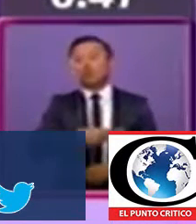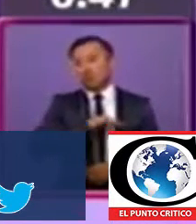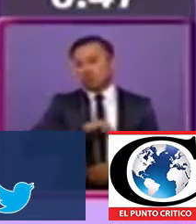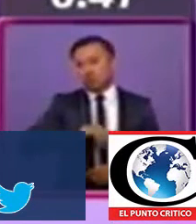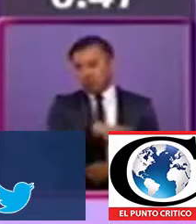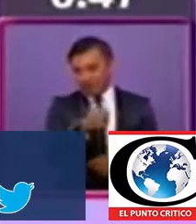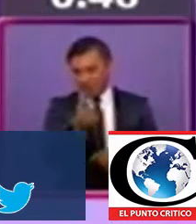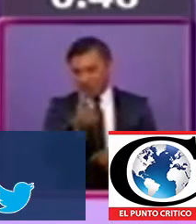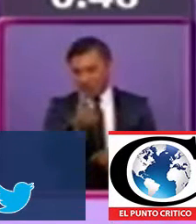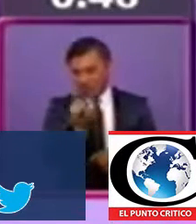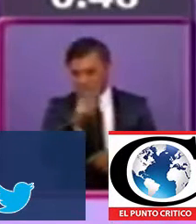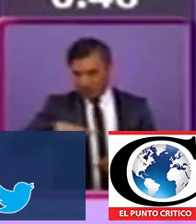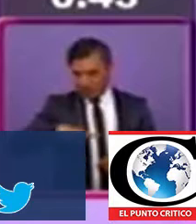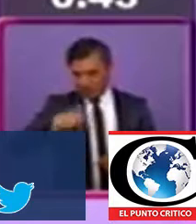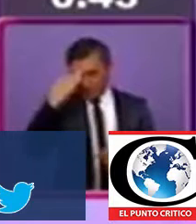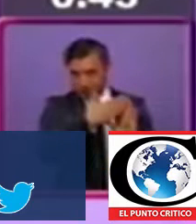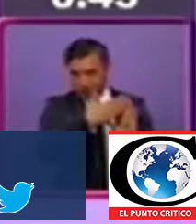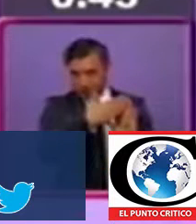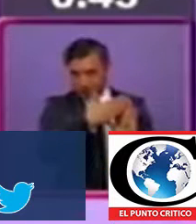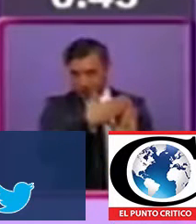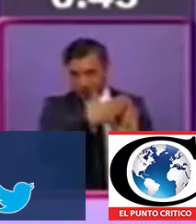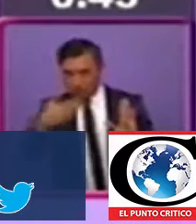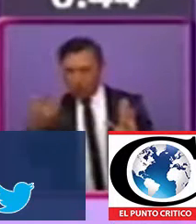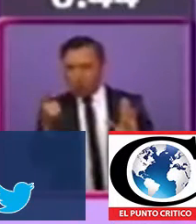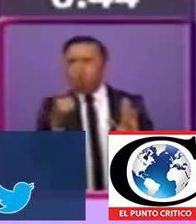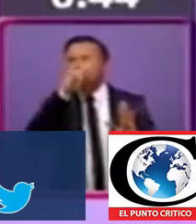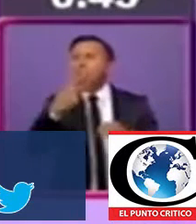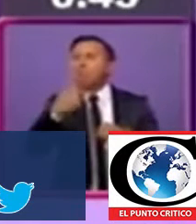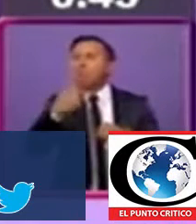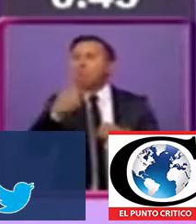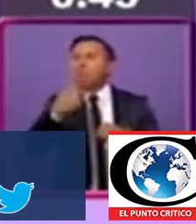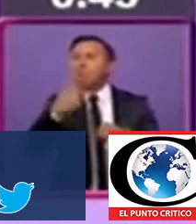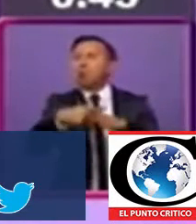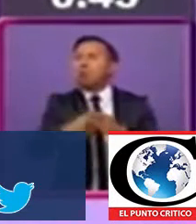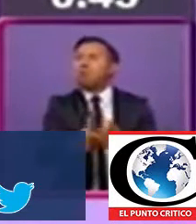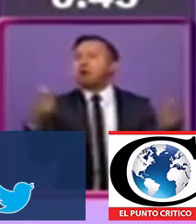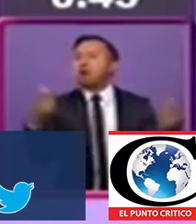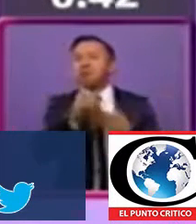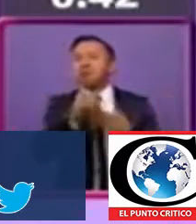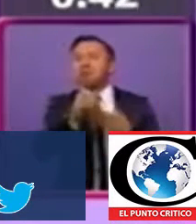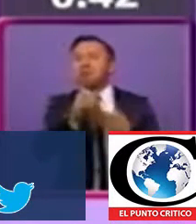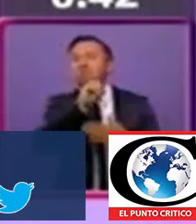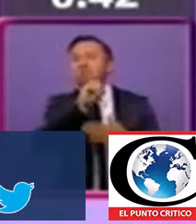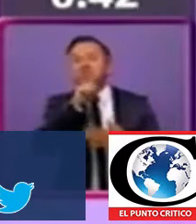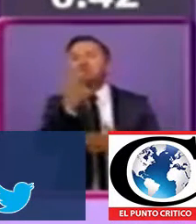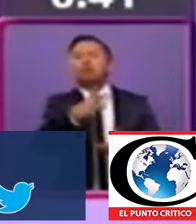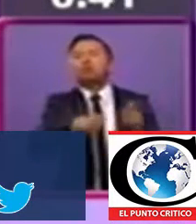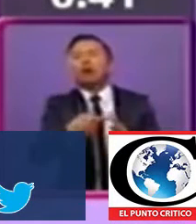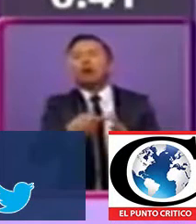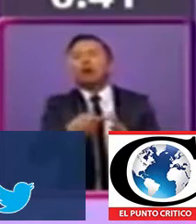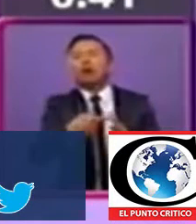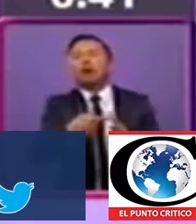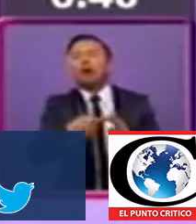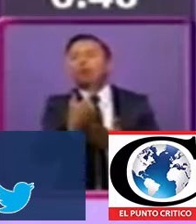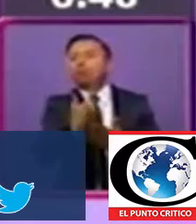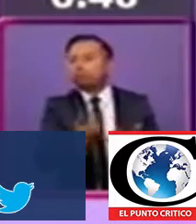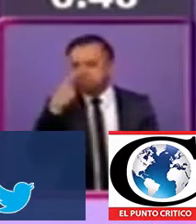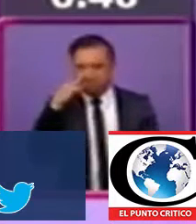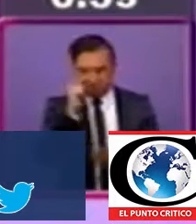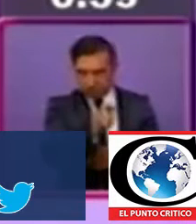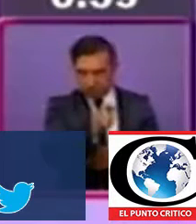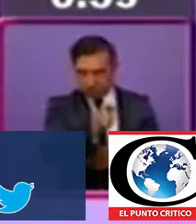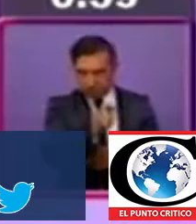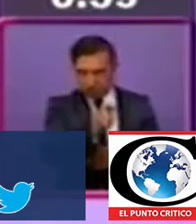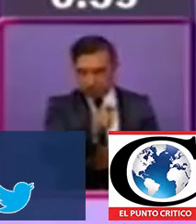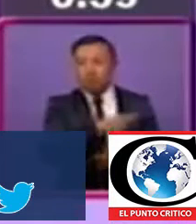es ninguna institución para lo que les descontaban a los trabajadores, porque ellos reconocen que les